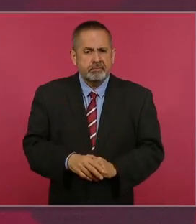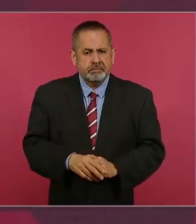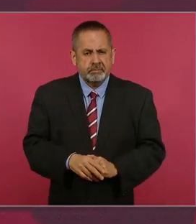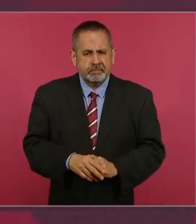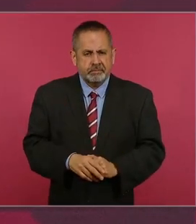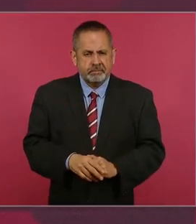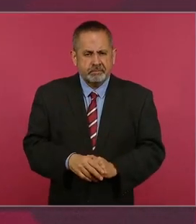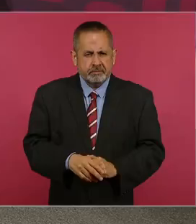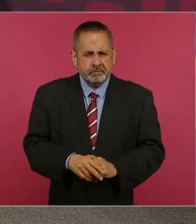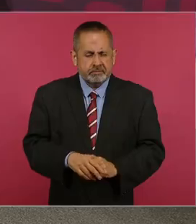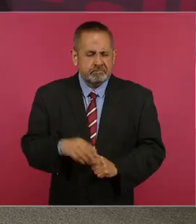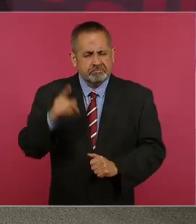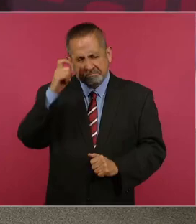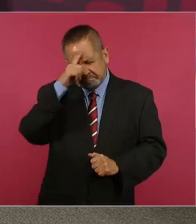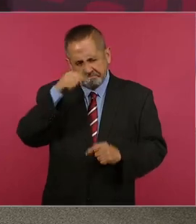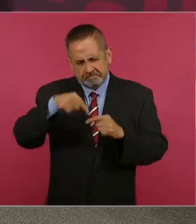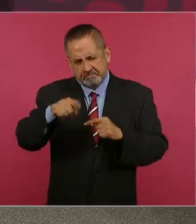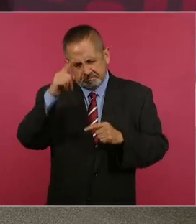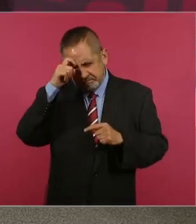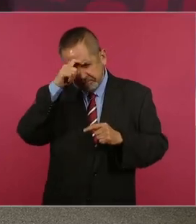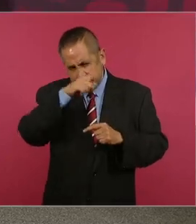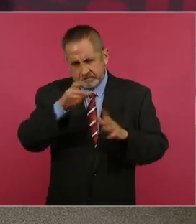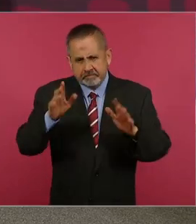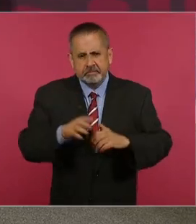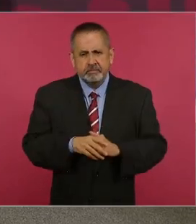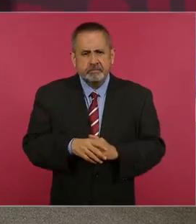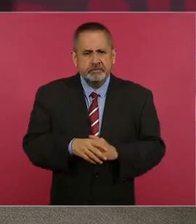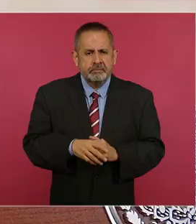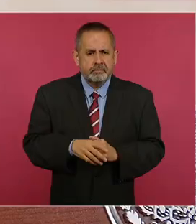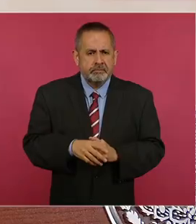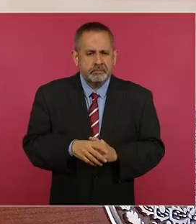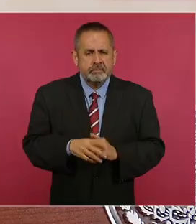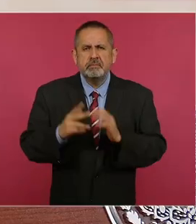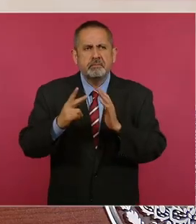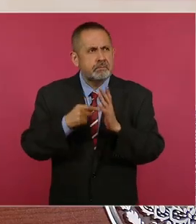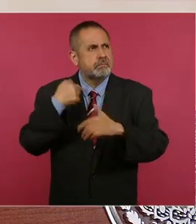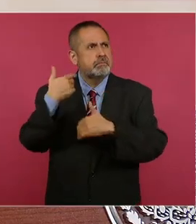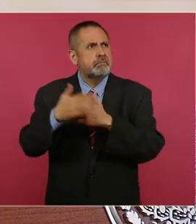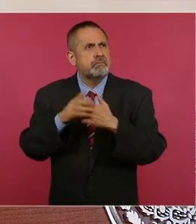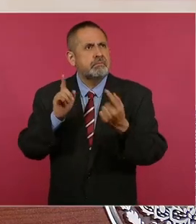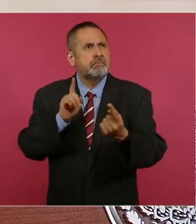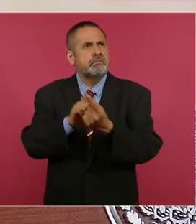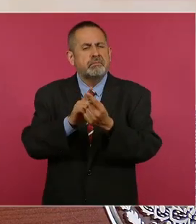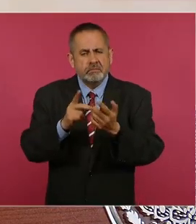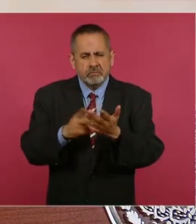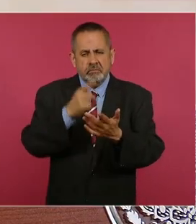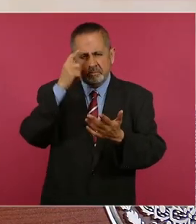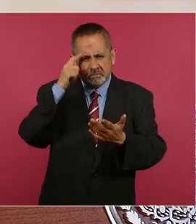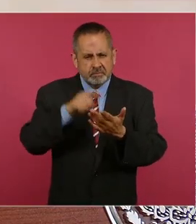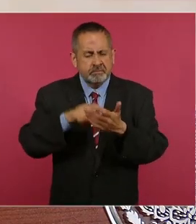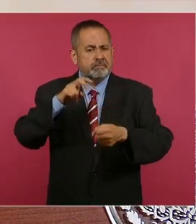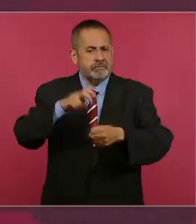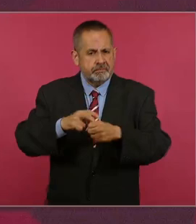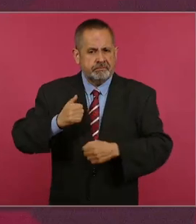va a estar difícil por… Nos vamos a ver otra vez, creo que en